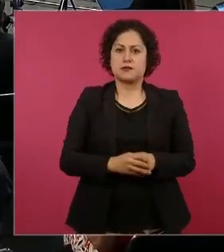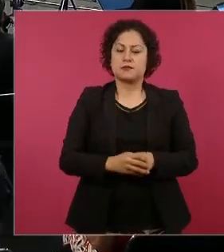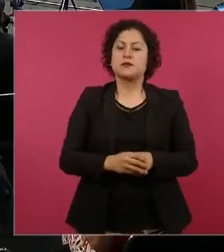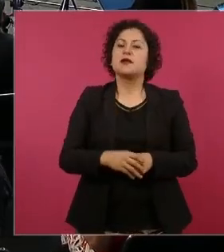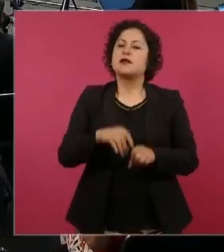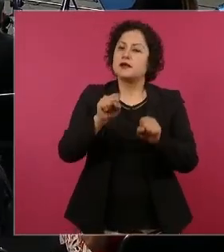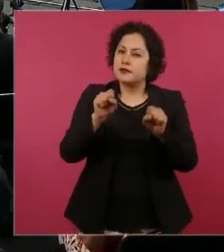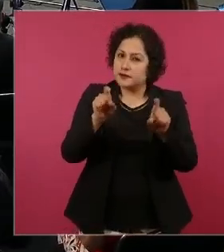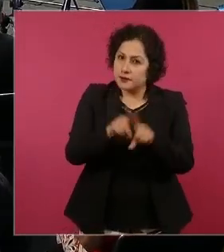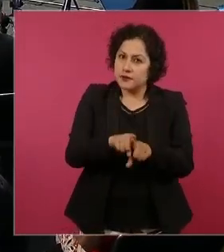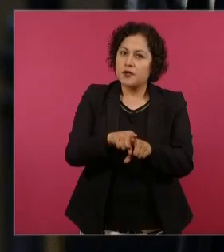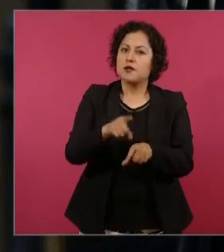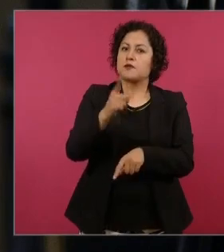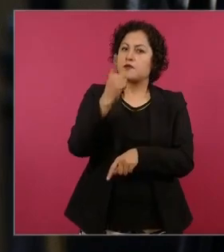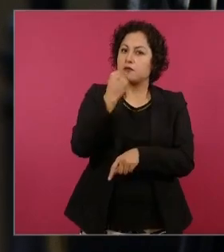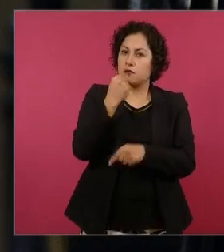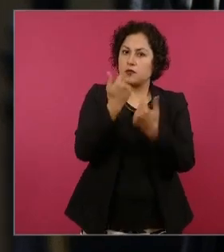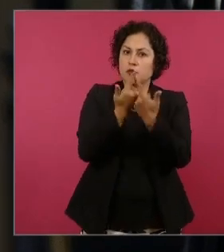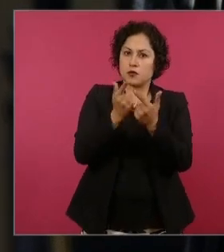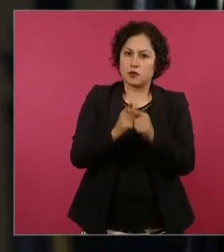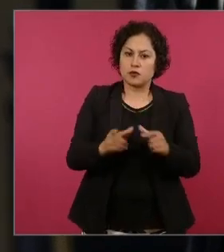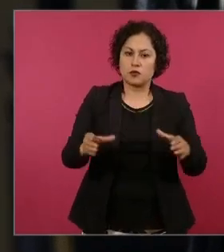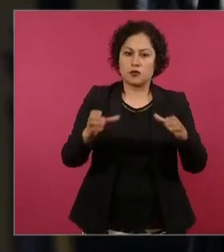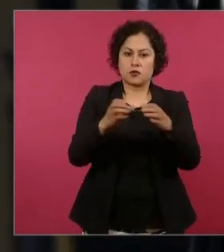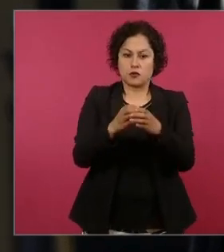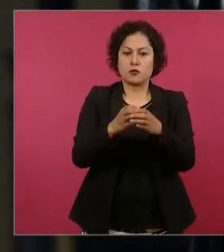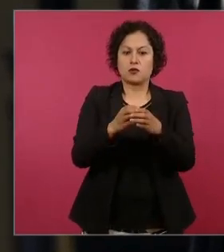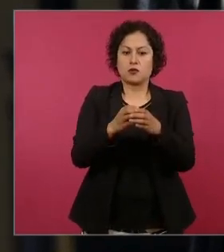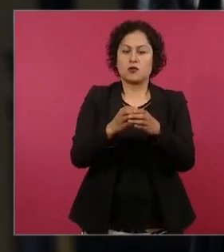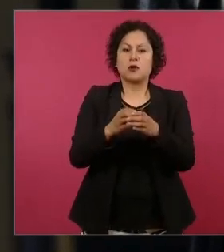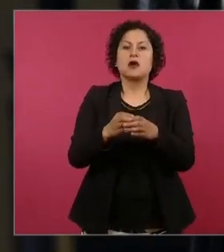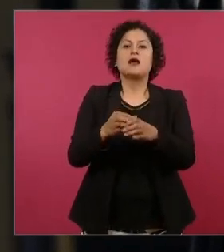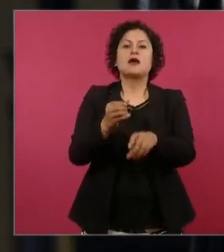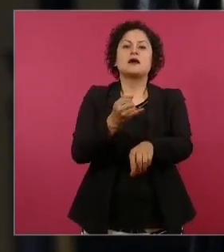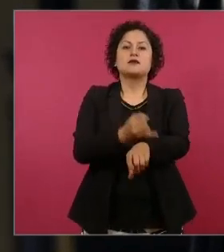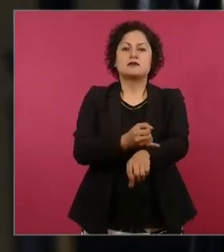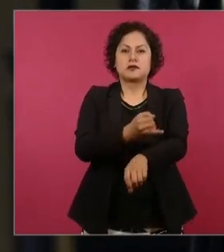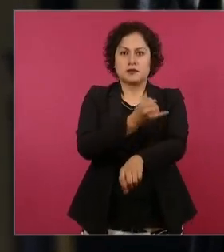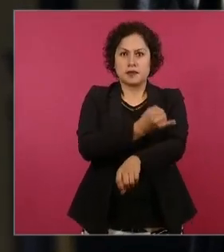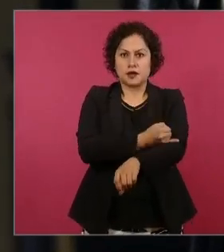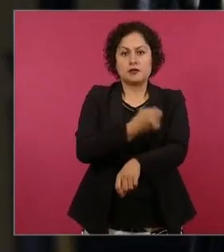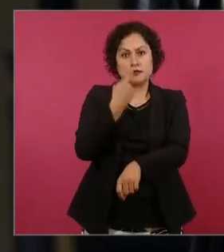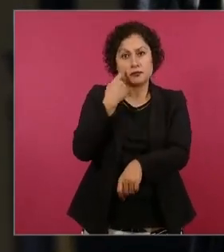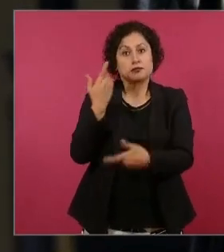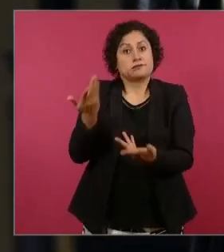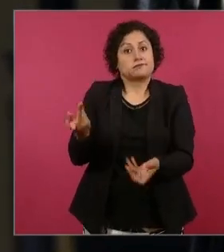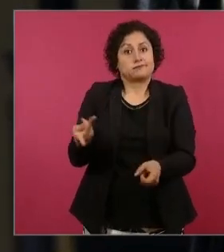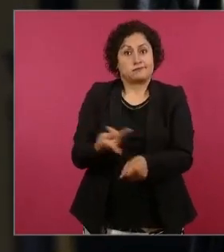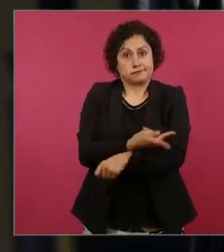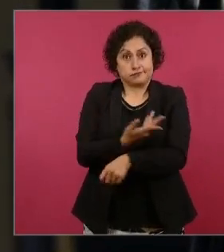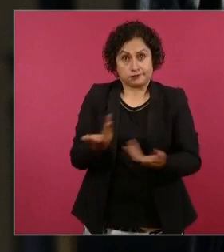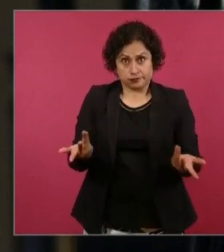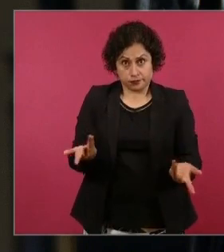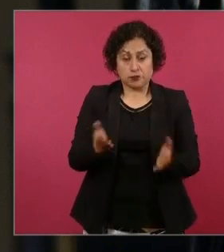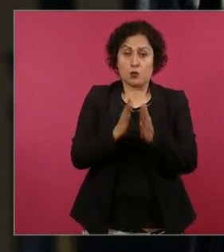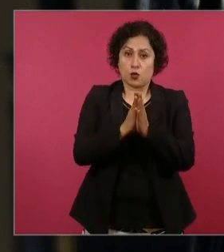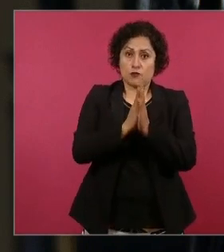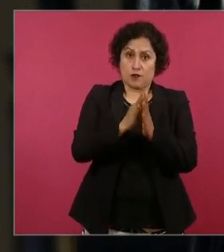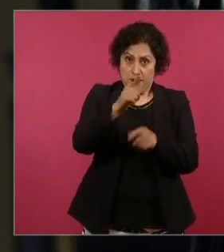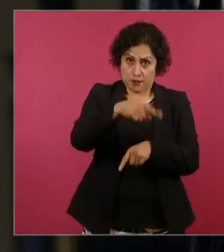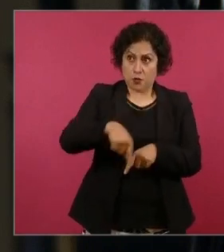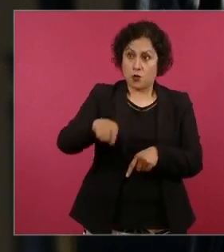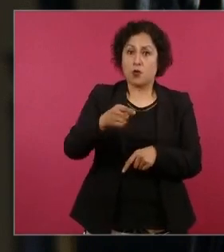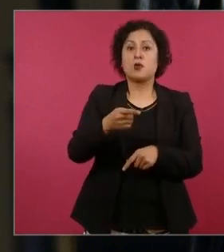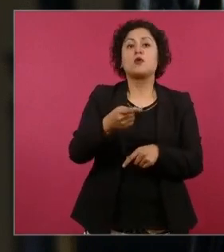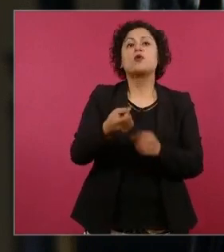unidades policíacas de la zona oriente de Iztapalapa, ver qué es lo que está sucediendo, a ver si pueden enviar unidades